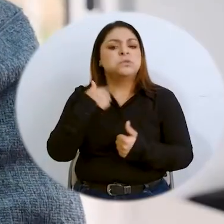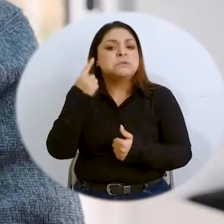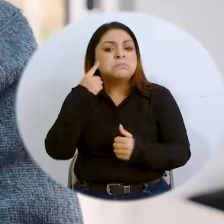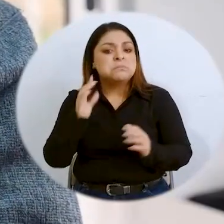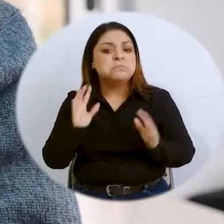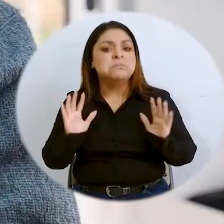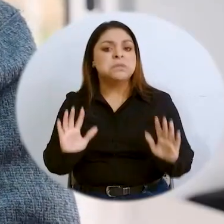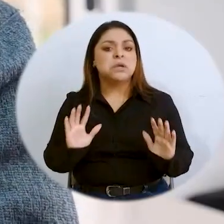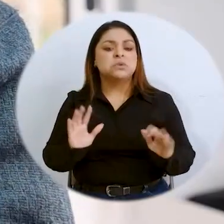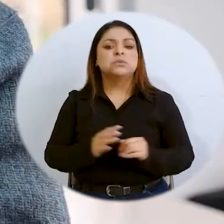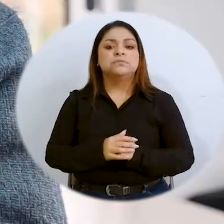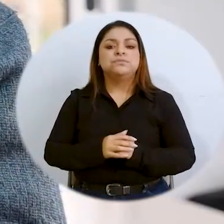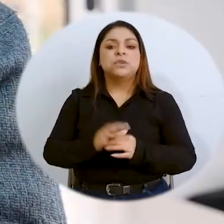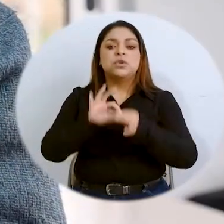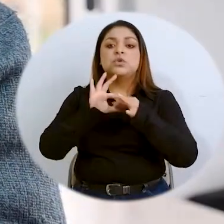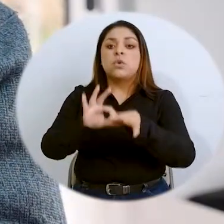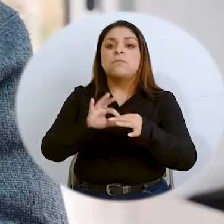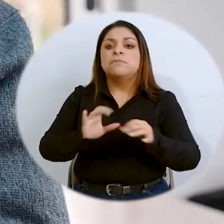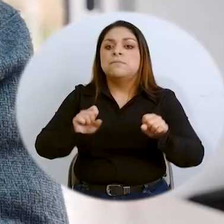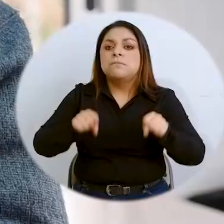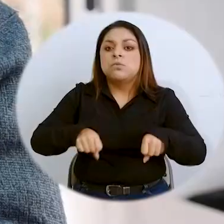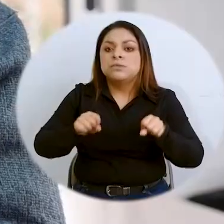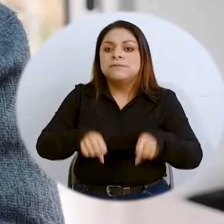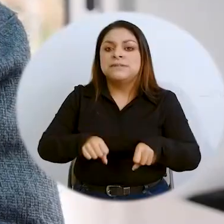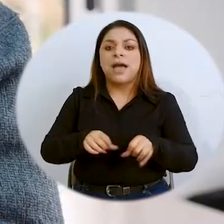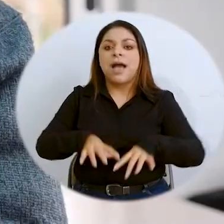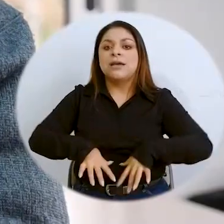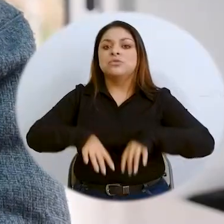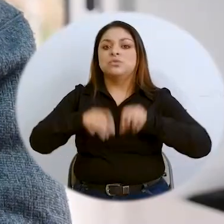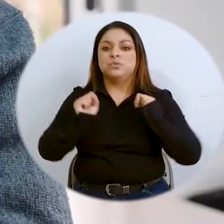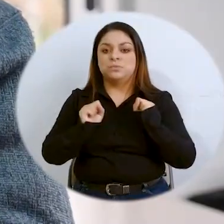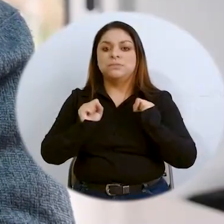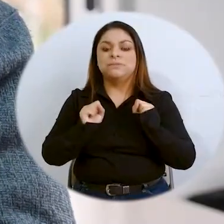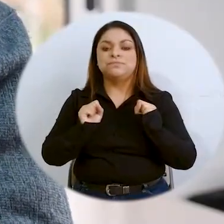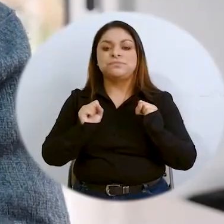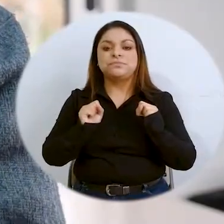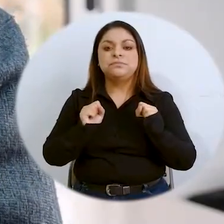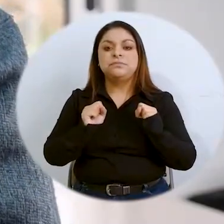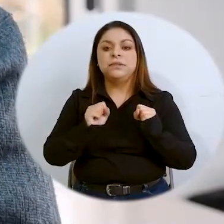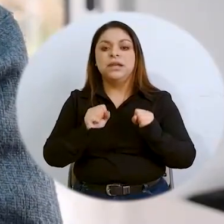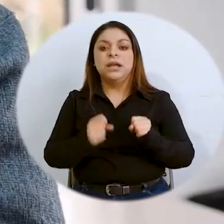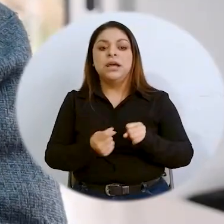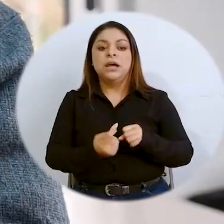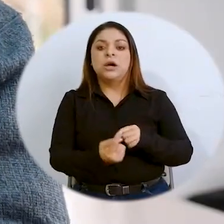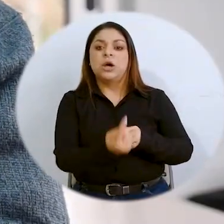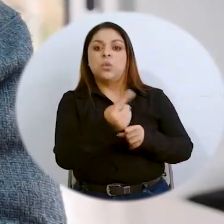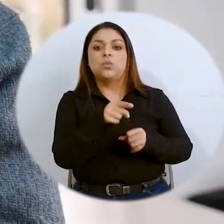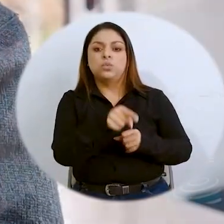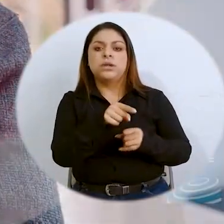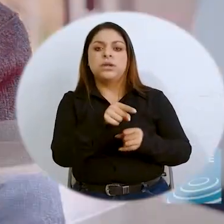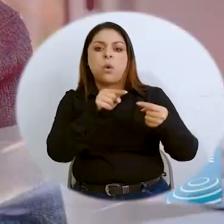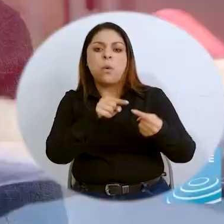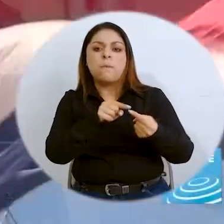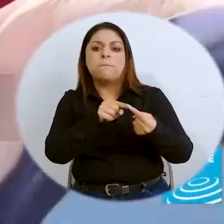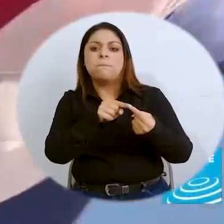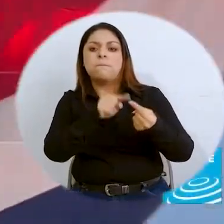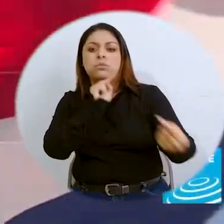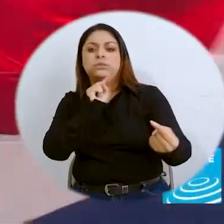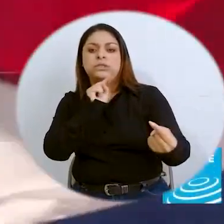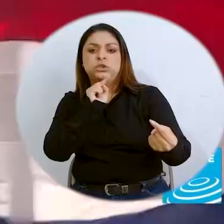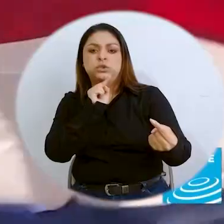parece, tiene que ver con la posibilidad de asumir a una oposición